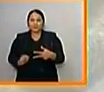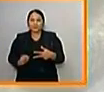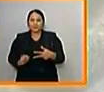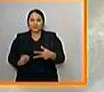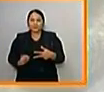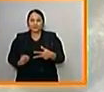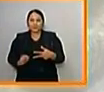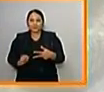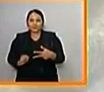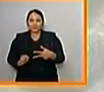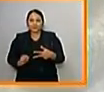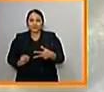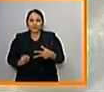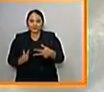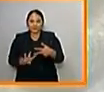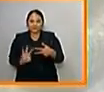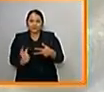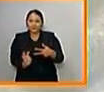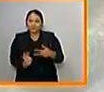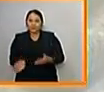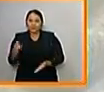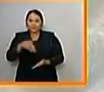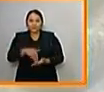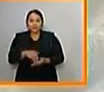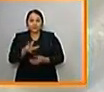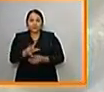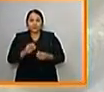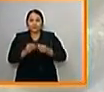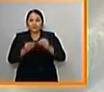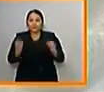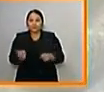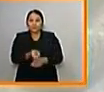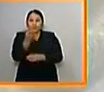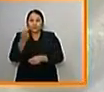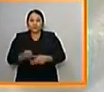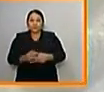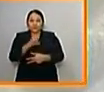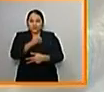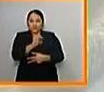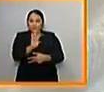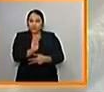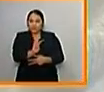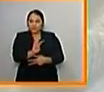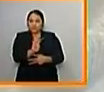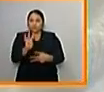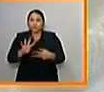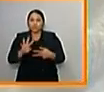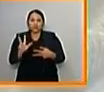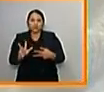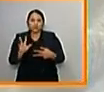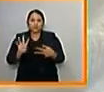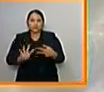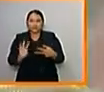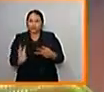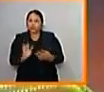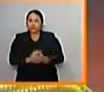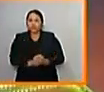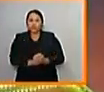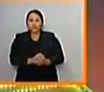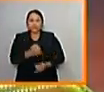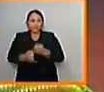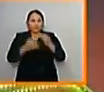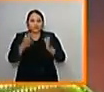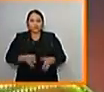Y ese es el 46. Repito los tres números afortunados: 06, 43 y 46. Jugador